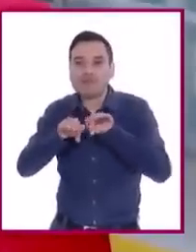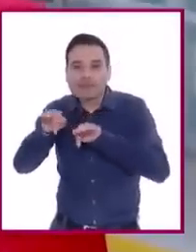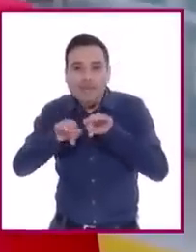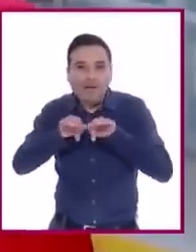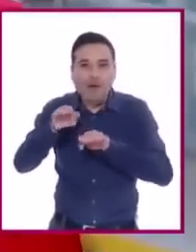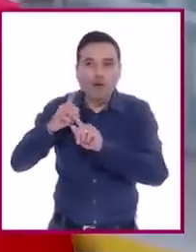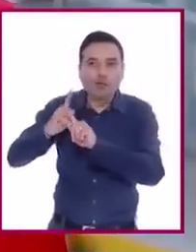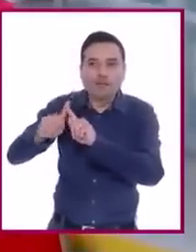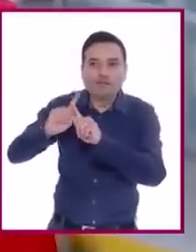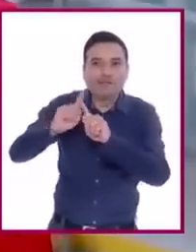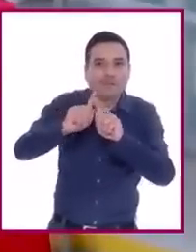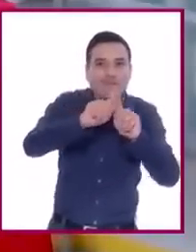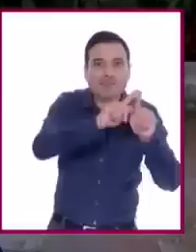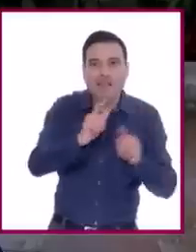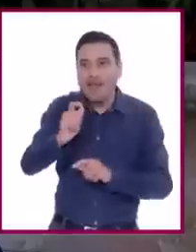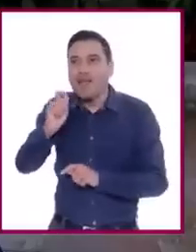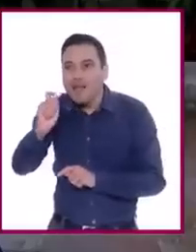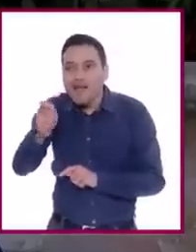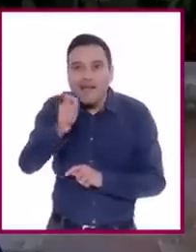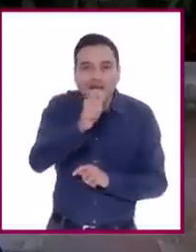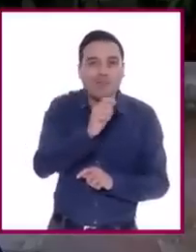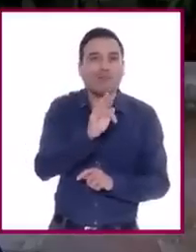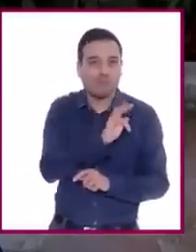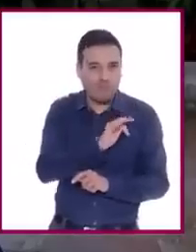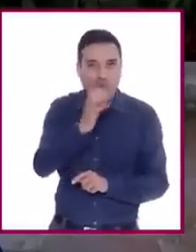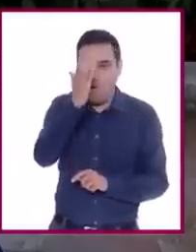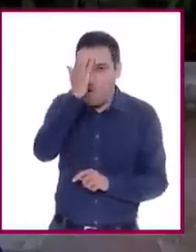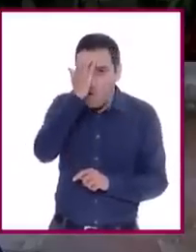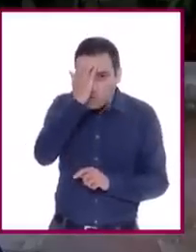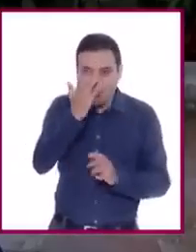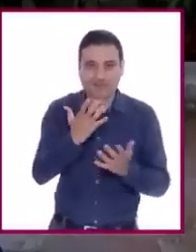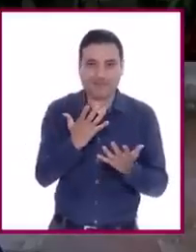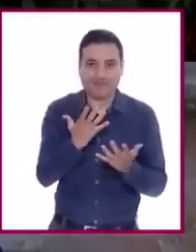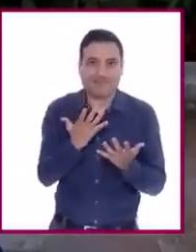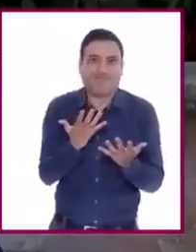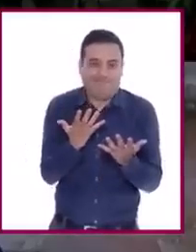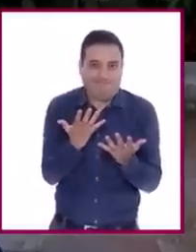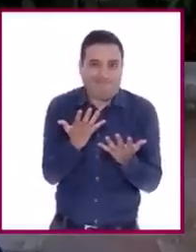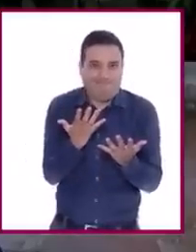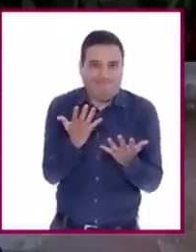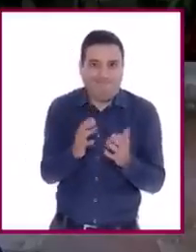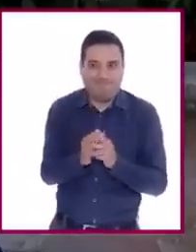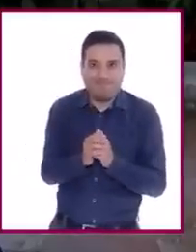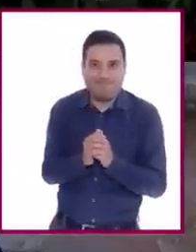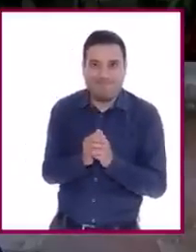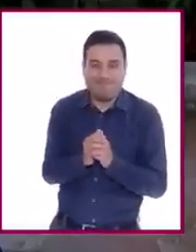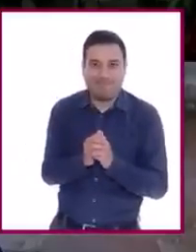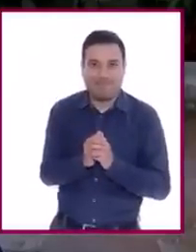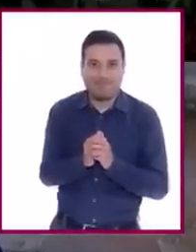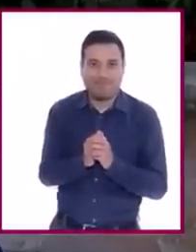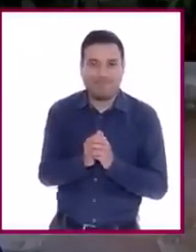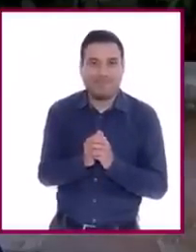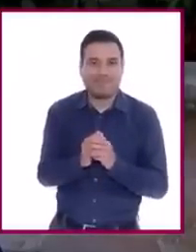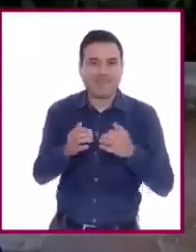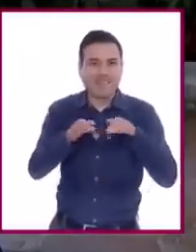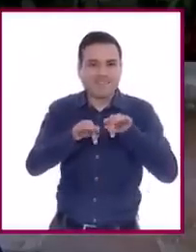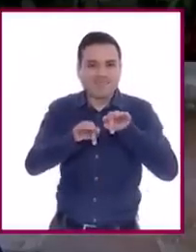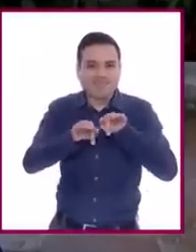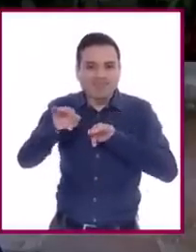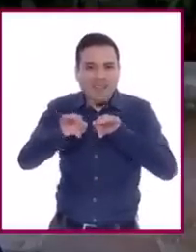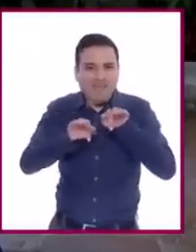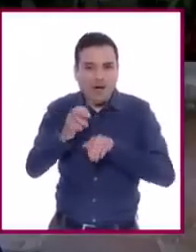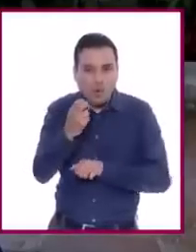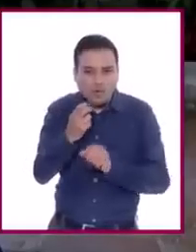uno de nuestros alumnos y que sepan que existen y Y a qué se dedican Cuál es la importancia